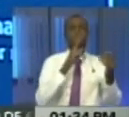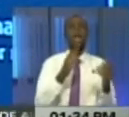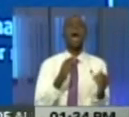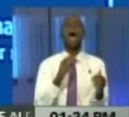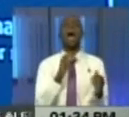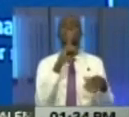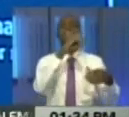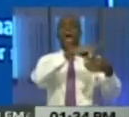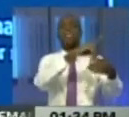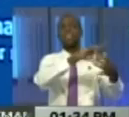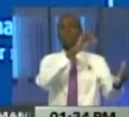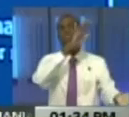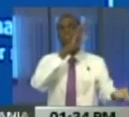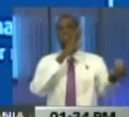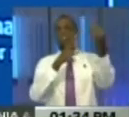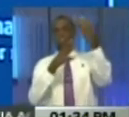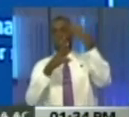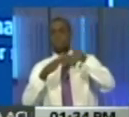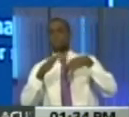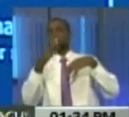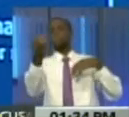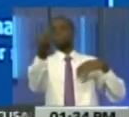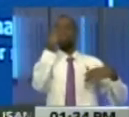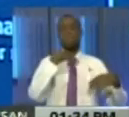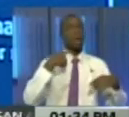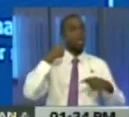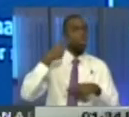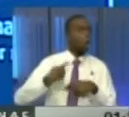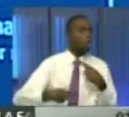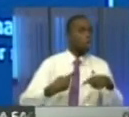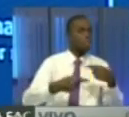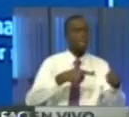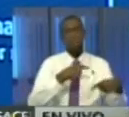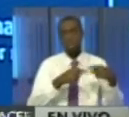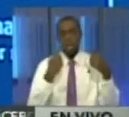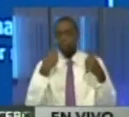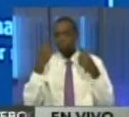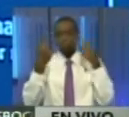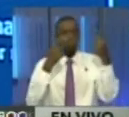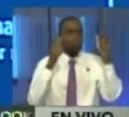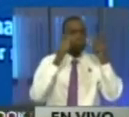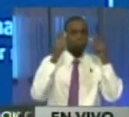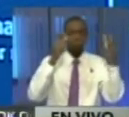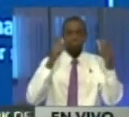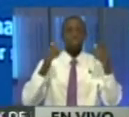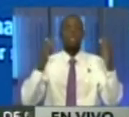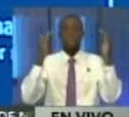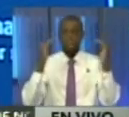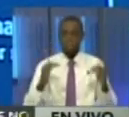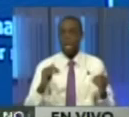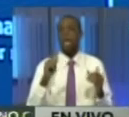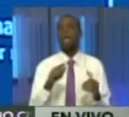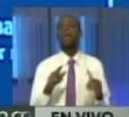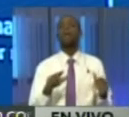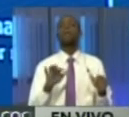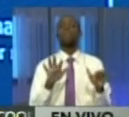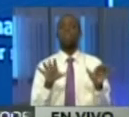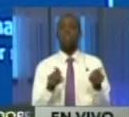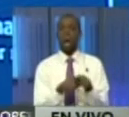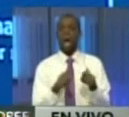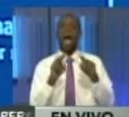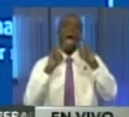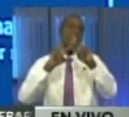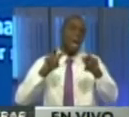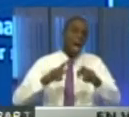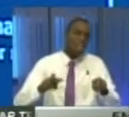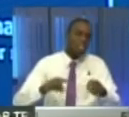ver cada día lo que está pasando allí. Ahí tenemos también análisis y certificación de los centros de votación seleccionados, análisis